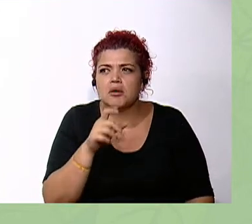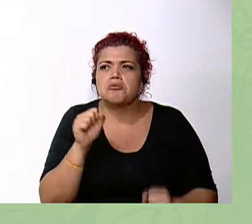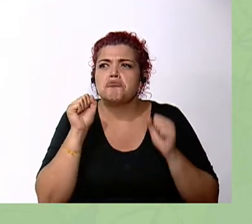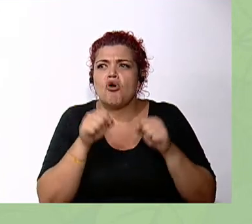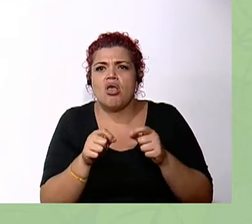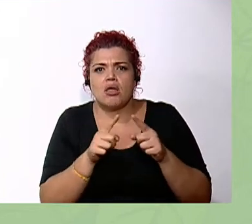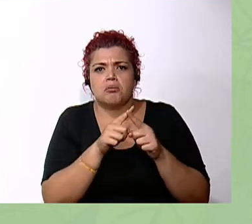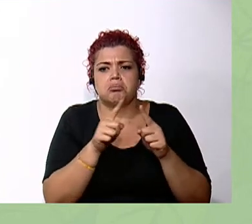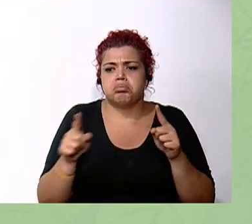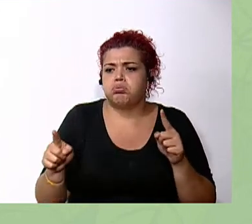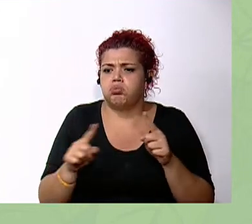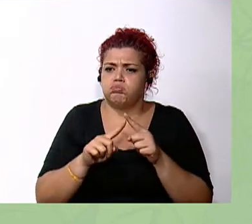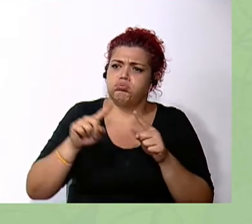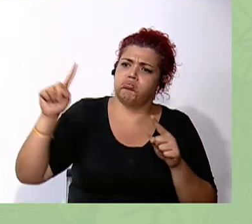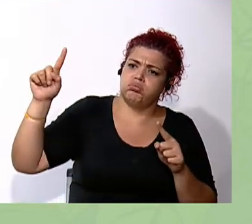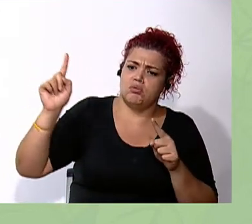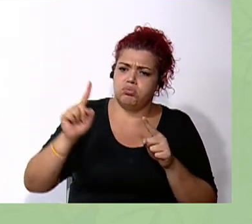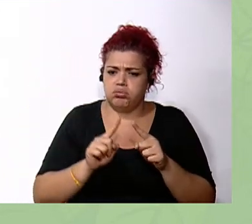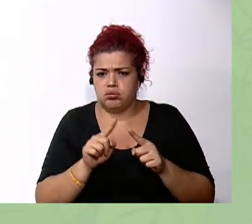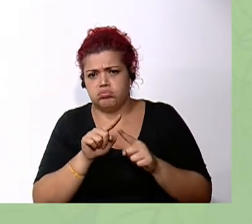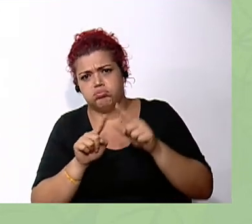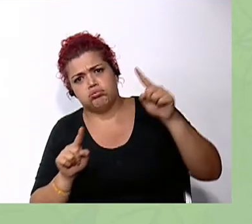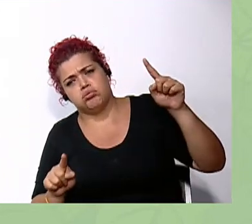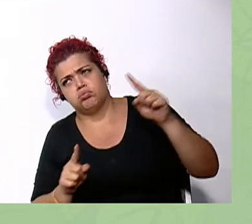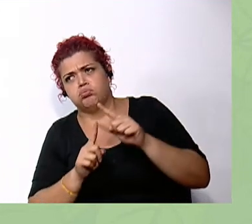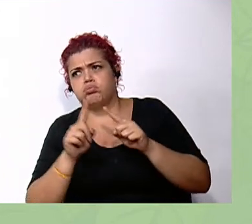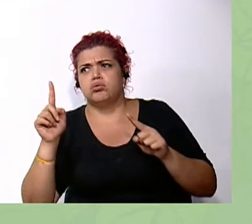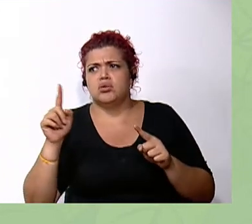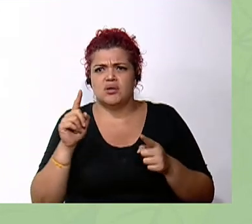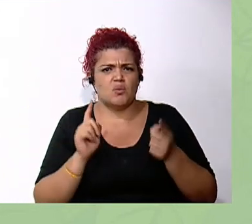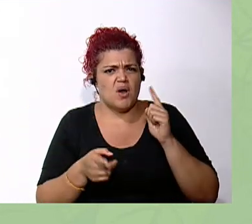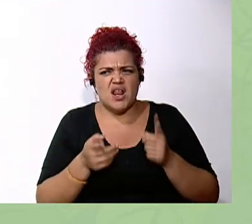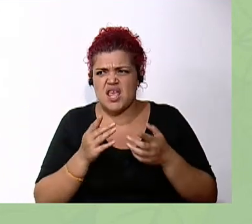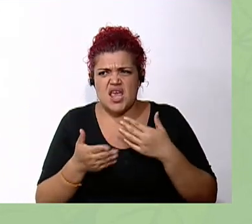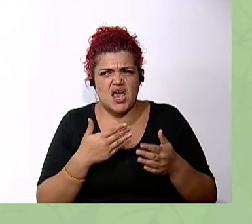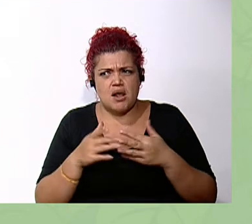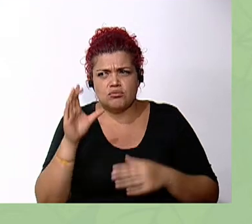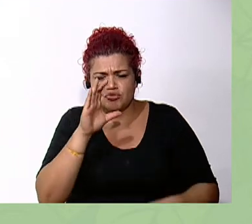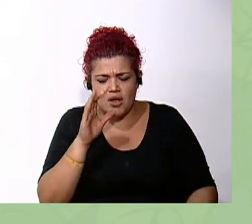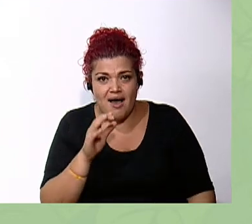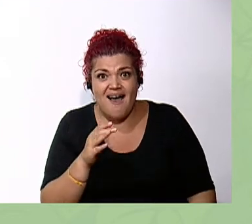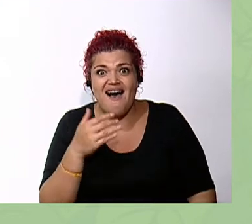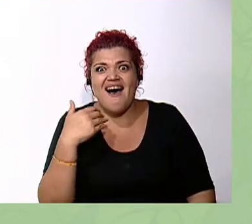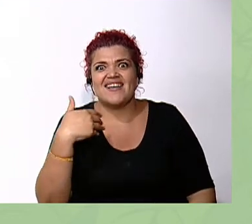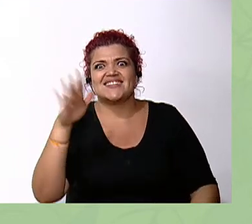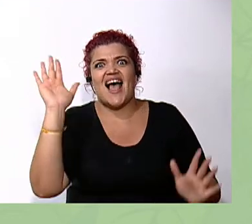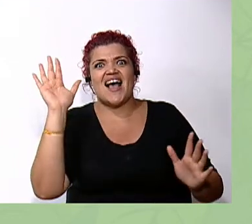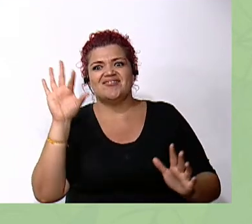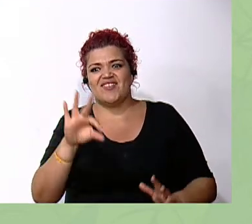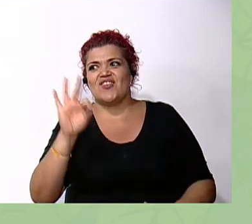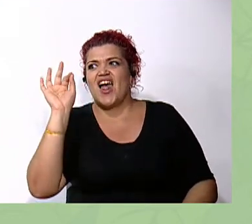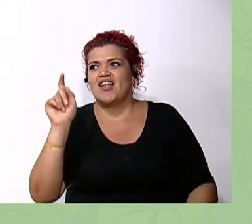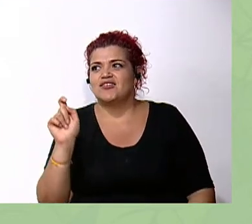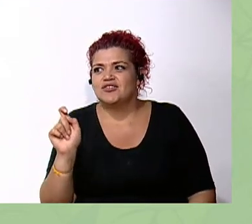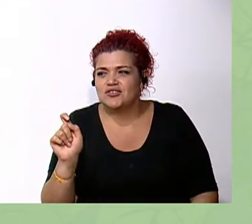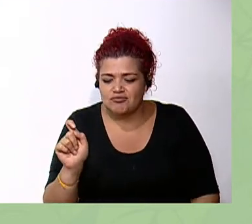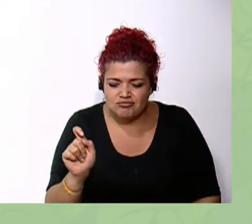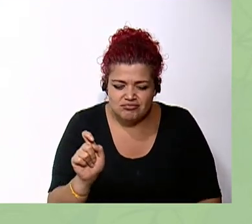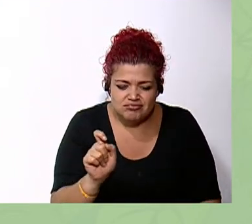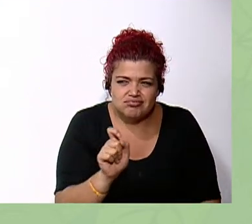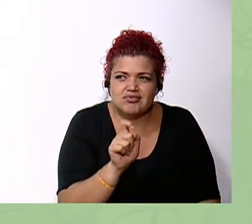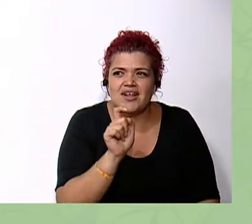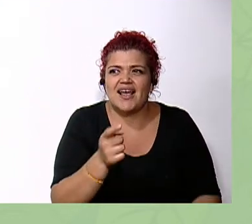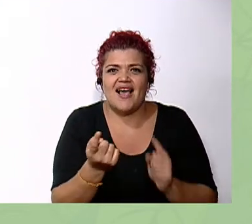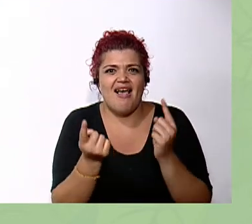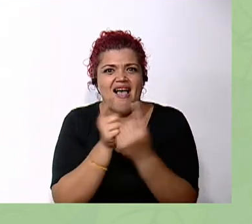para todos lados esa palabra, vertical, horizontal, diagonal. Excelente, ahí la tenemos al revés,